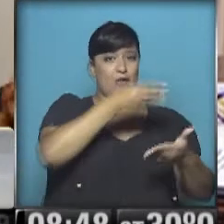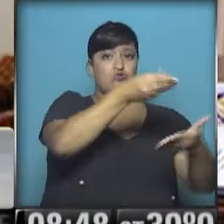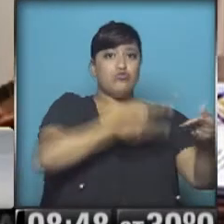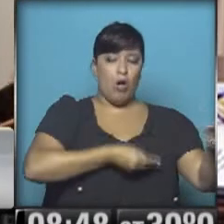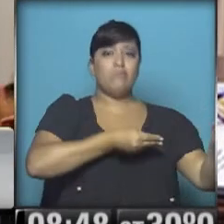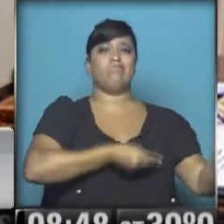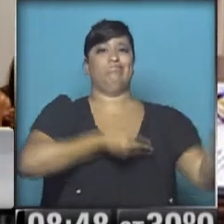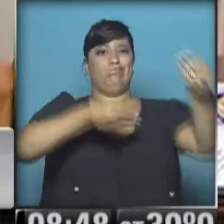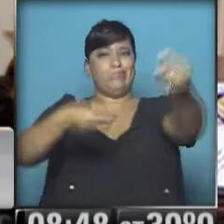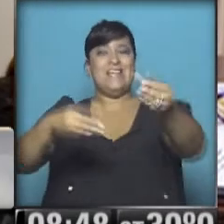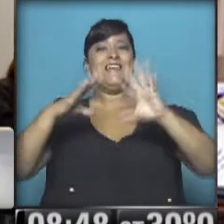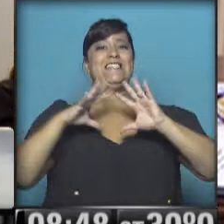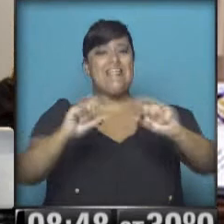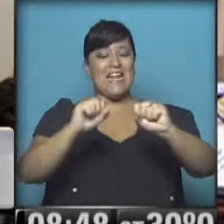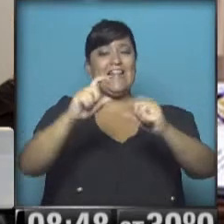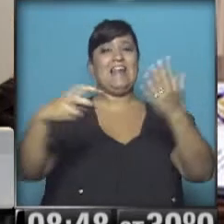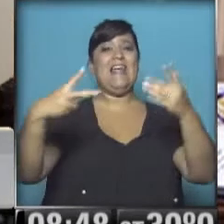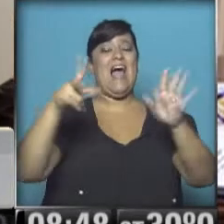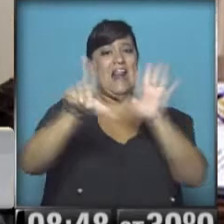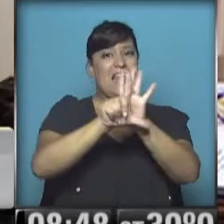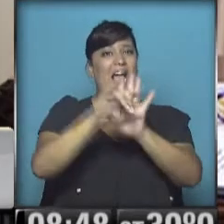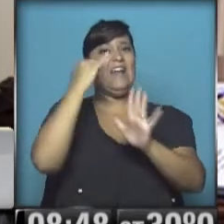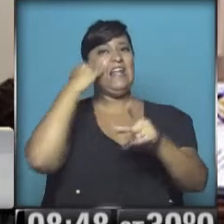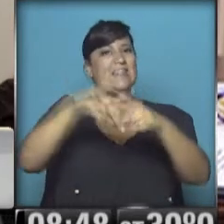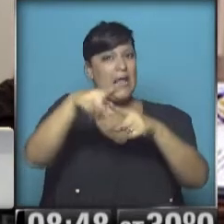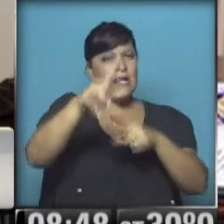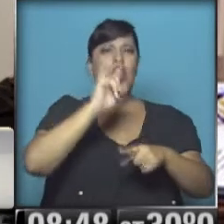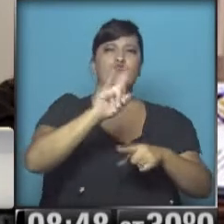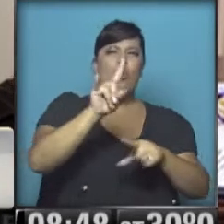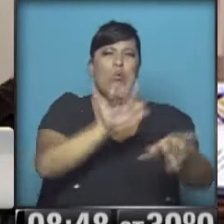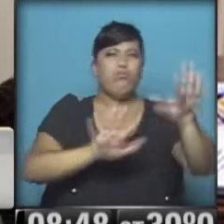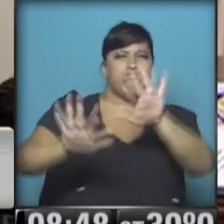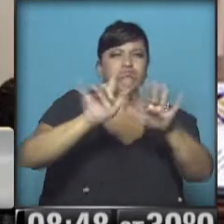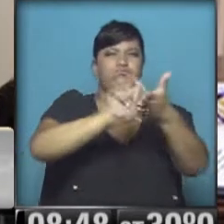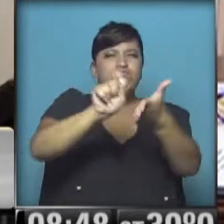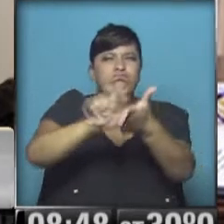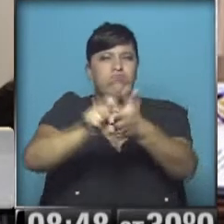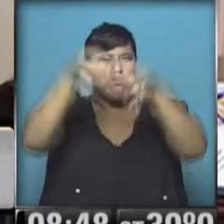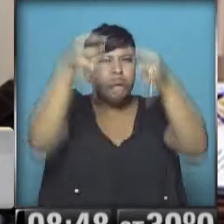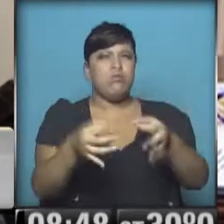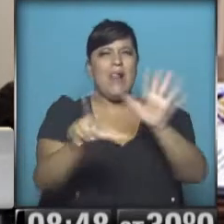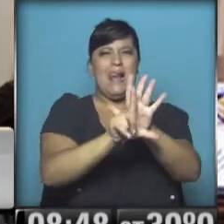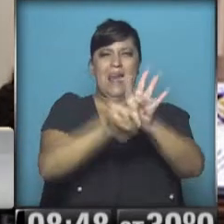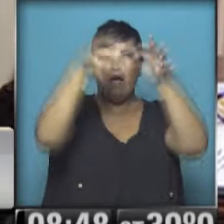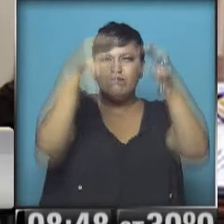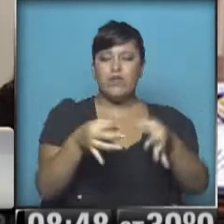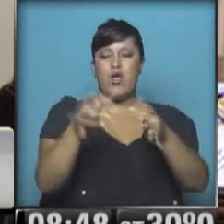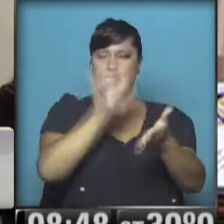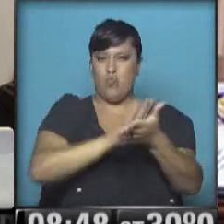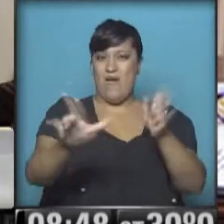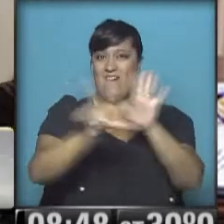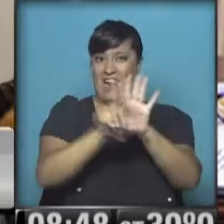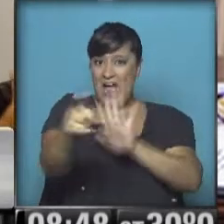la Secretaría Legal y Técnica para que termine de encuadrar legalmente esta nueva norma. Pero me gustaría